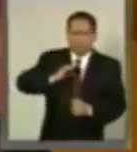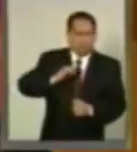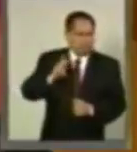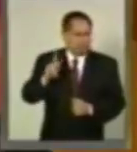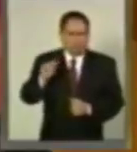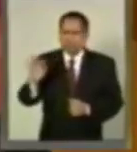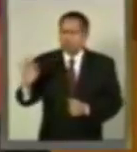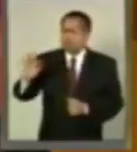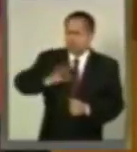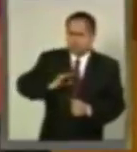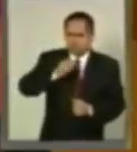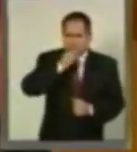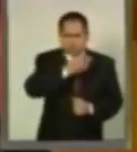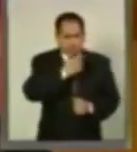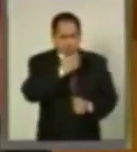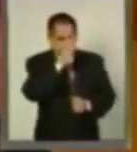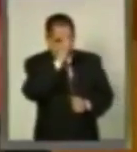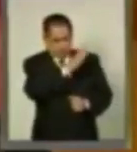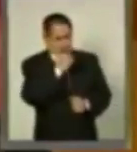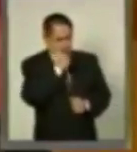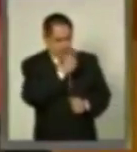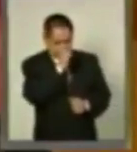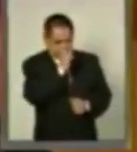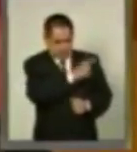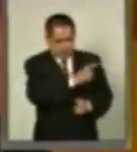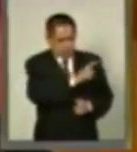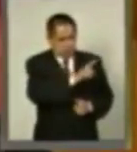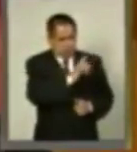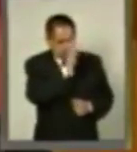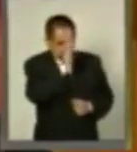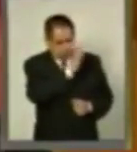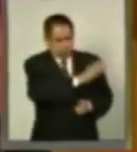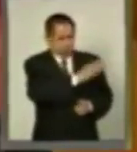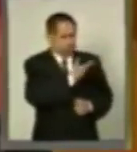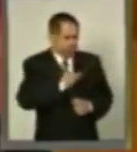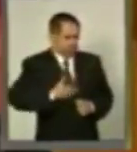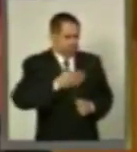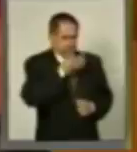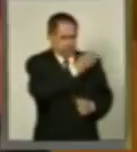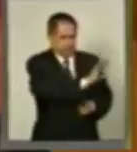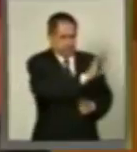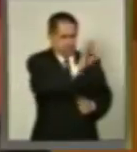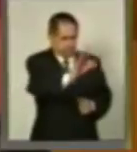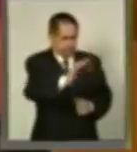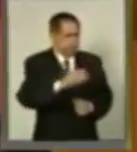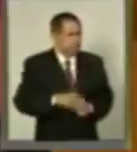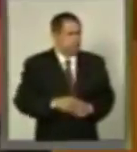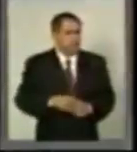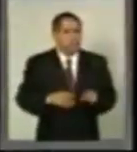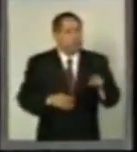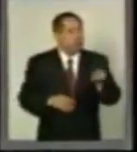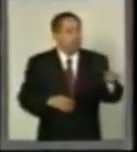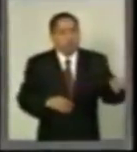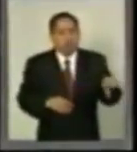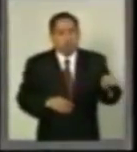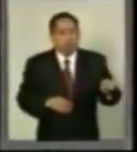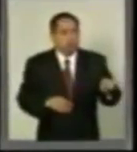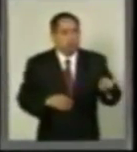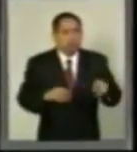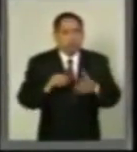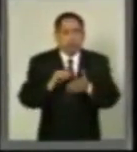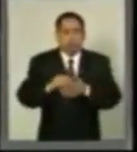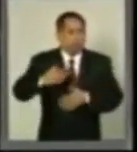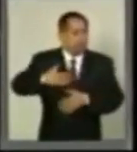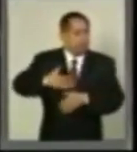Trabajo. Y le quiero decir a usted y al presidente a través de usted que la persecución que están